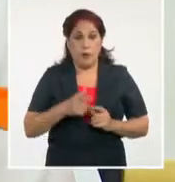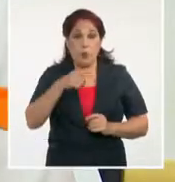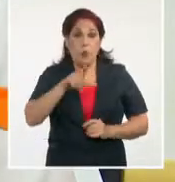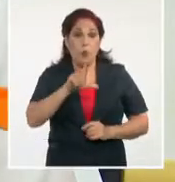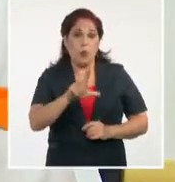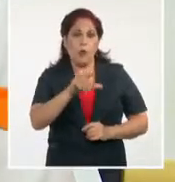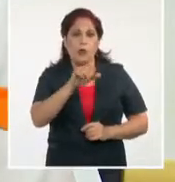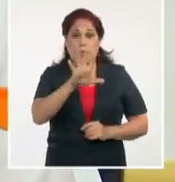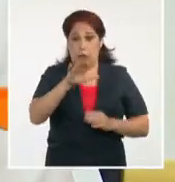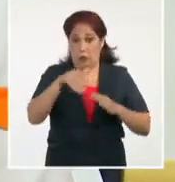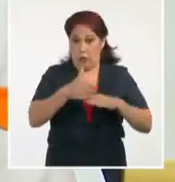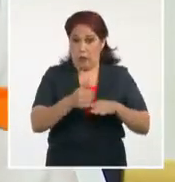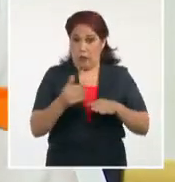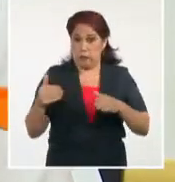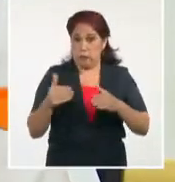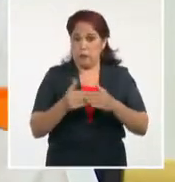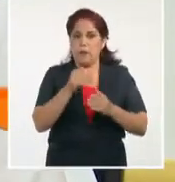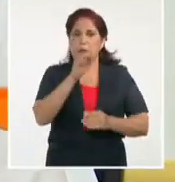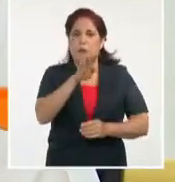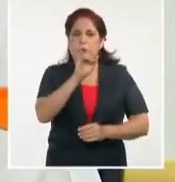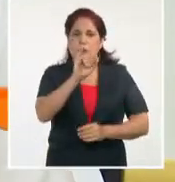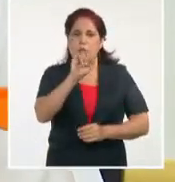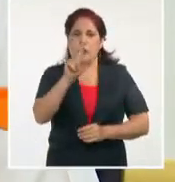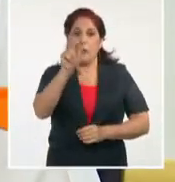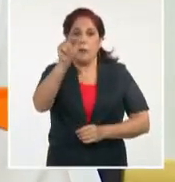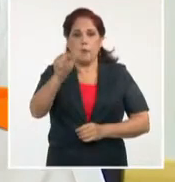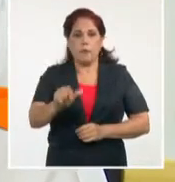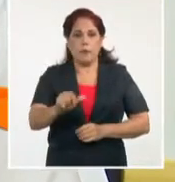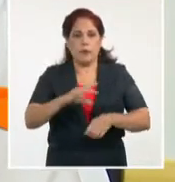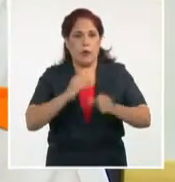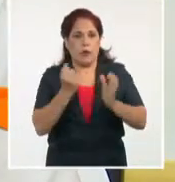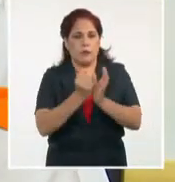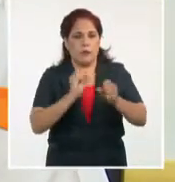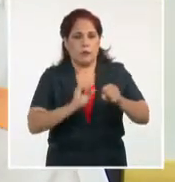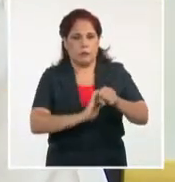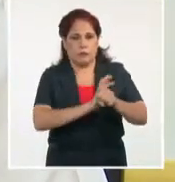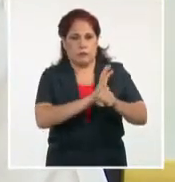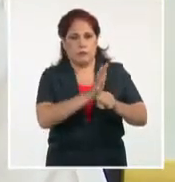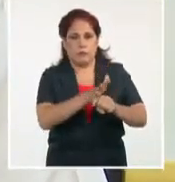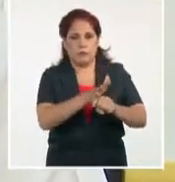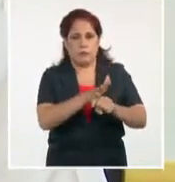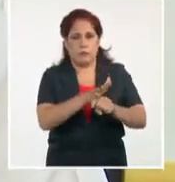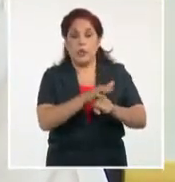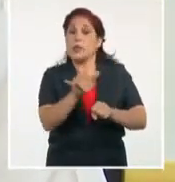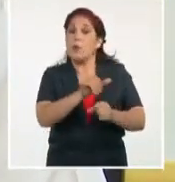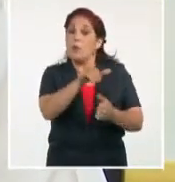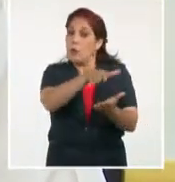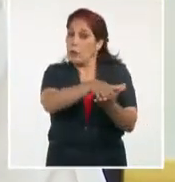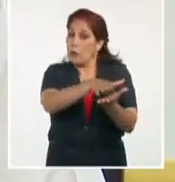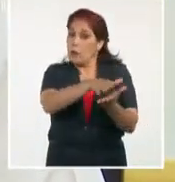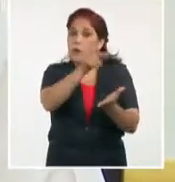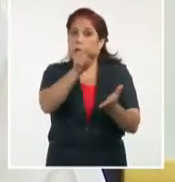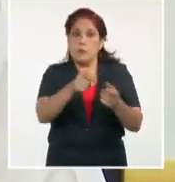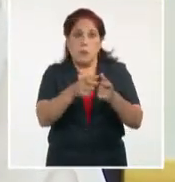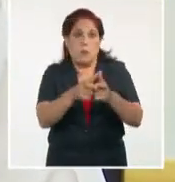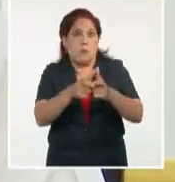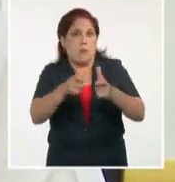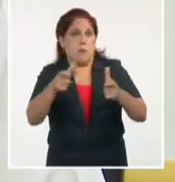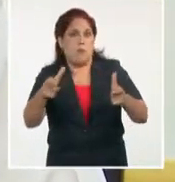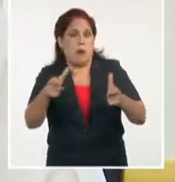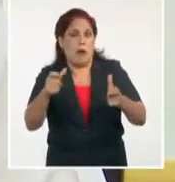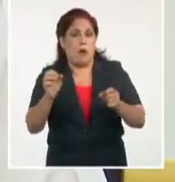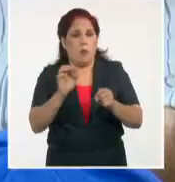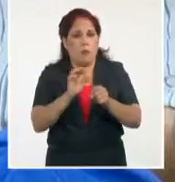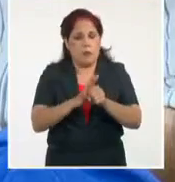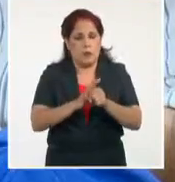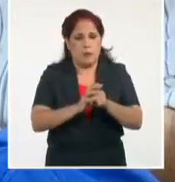5 días, 461 casos confirmados. Y es también el acumulado de casos más alto que hemos tenido en menos de